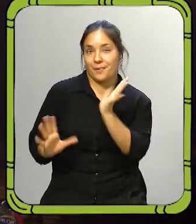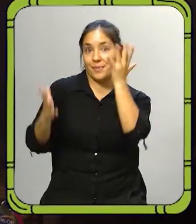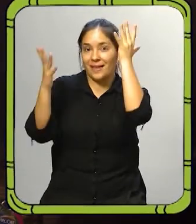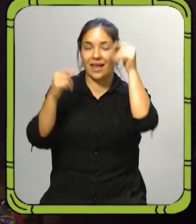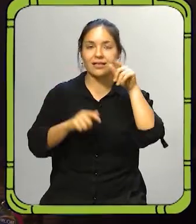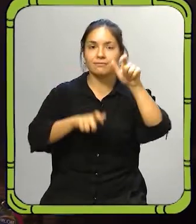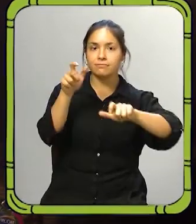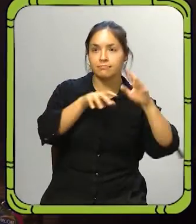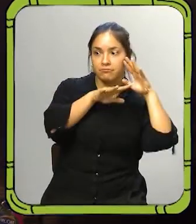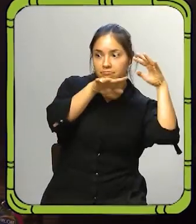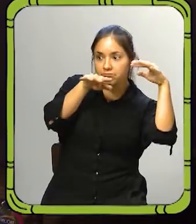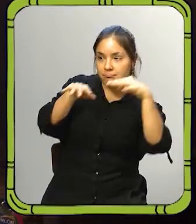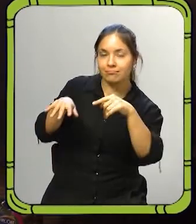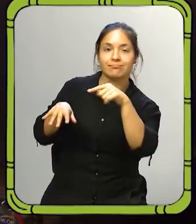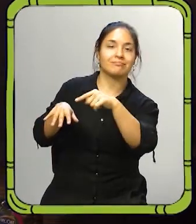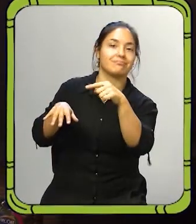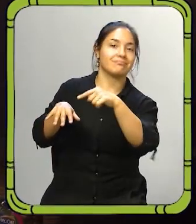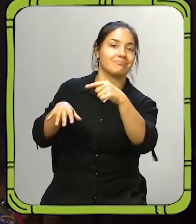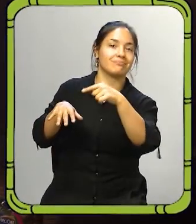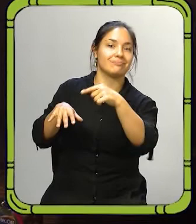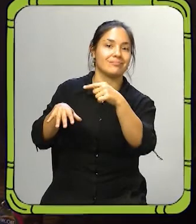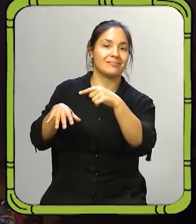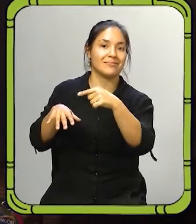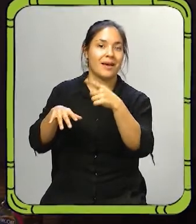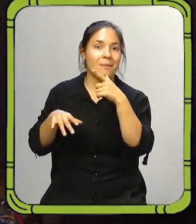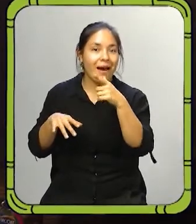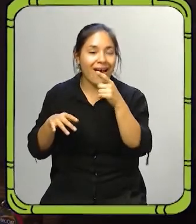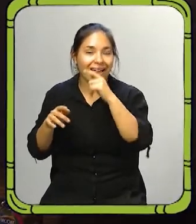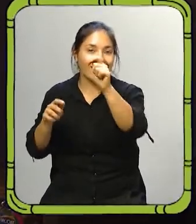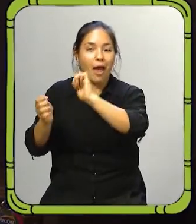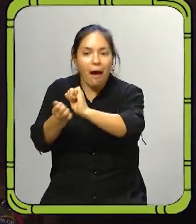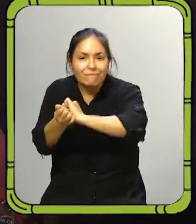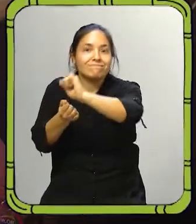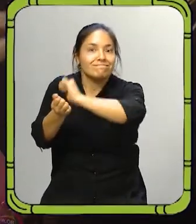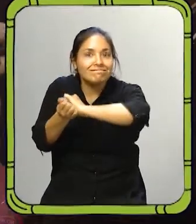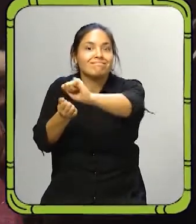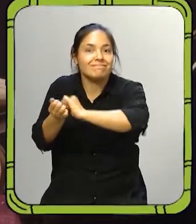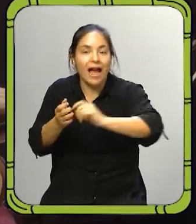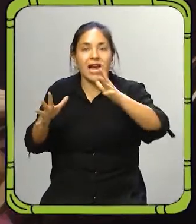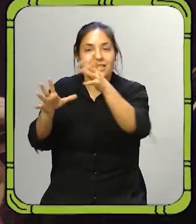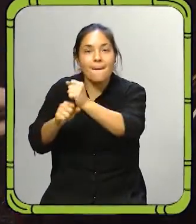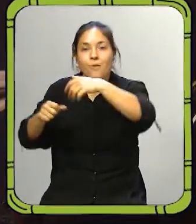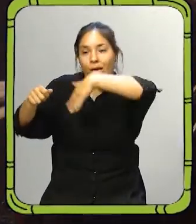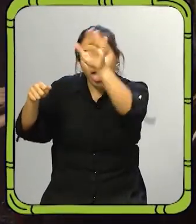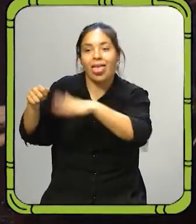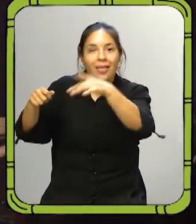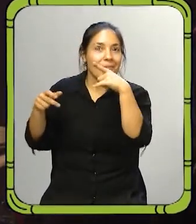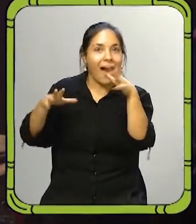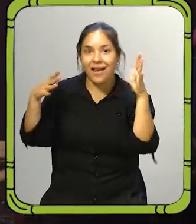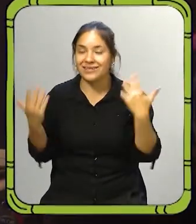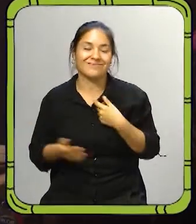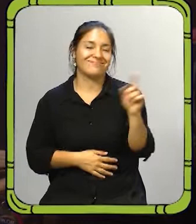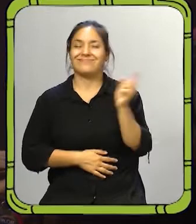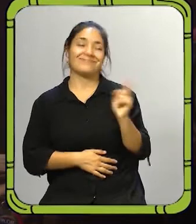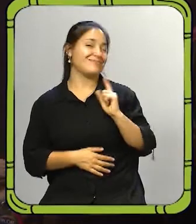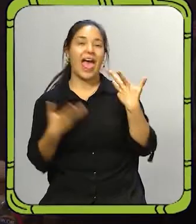vecinos opinaban que lo lustraban con pomada. O que le ponían un shampoo y lo teñían. Sí, pero